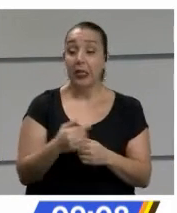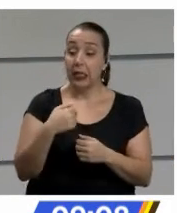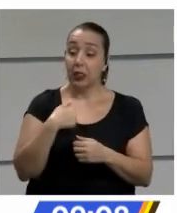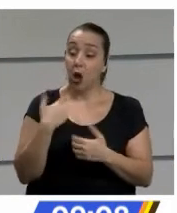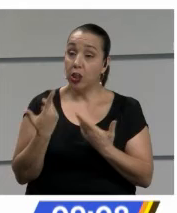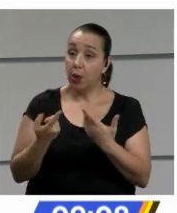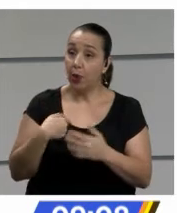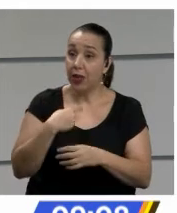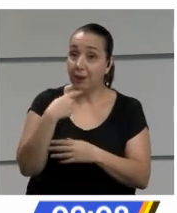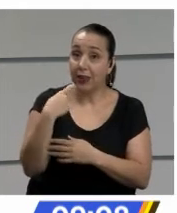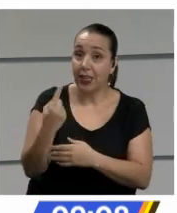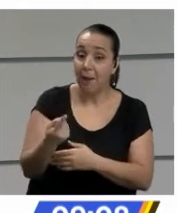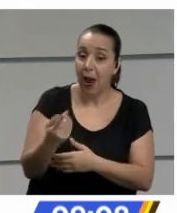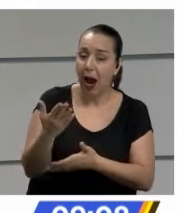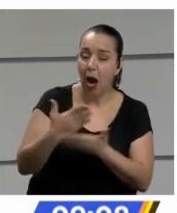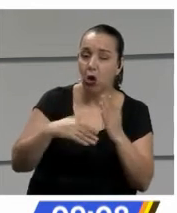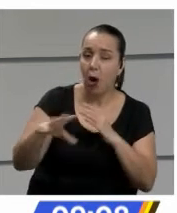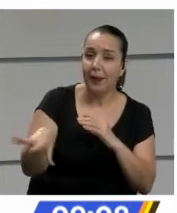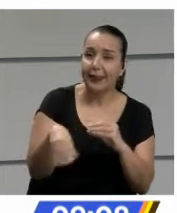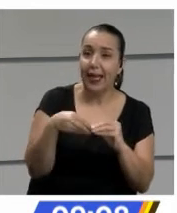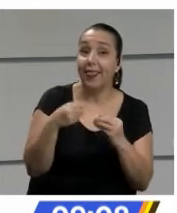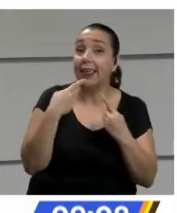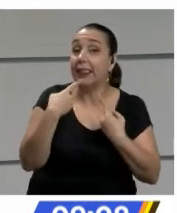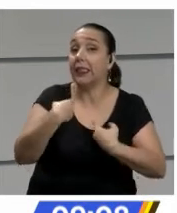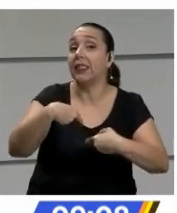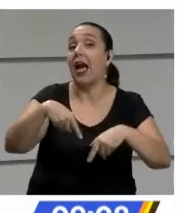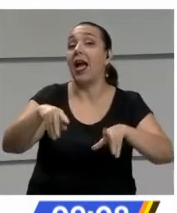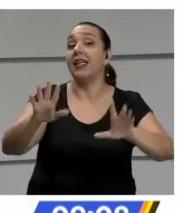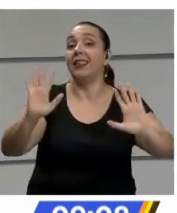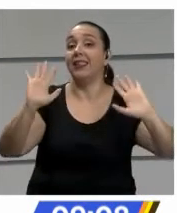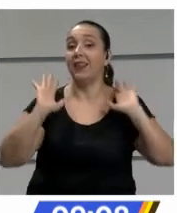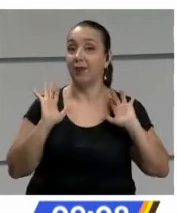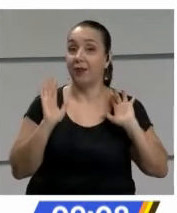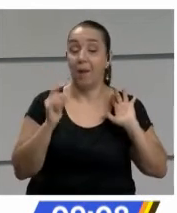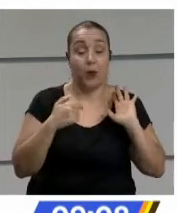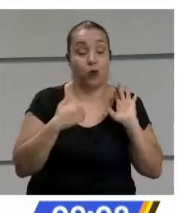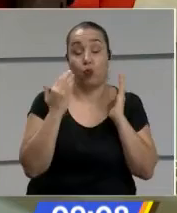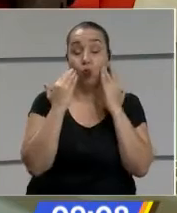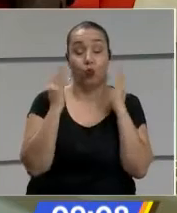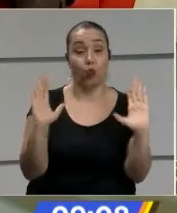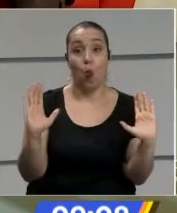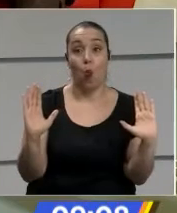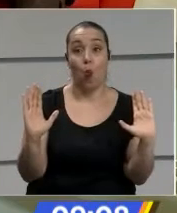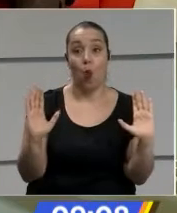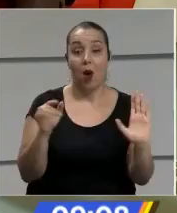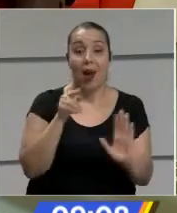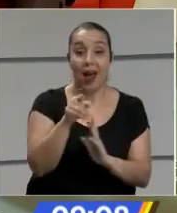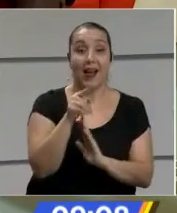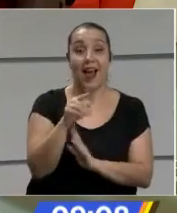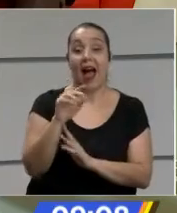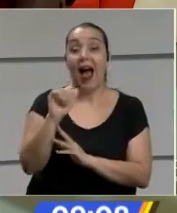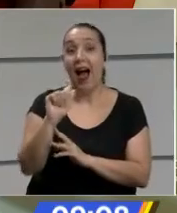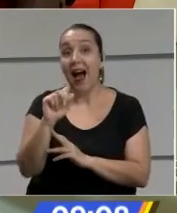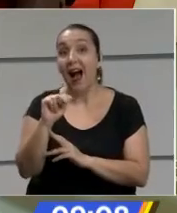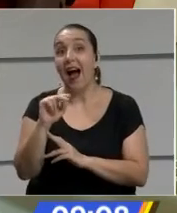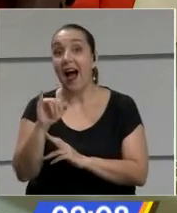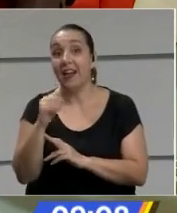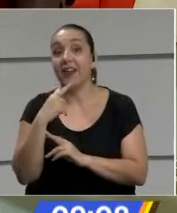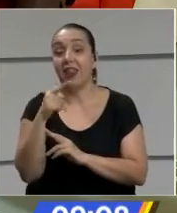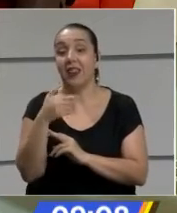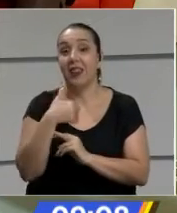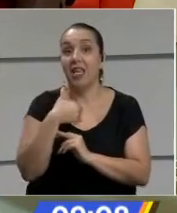aquí un aporte. Dicen, porque a mí no me consta, ajá, que Annie tiene una cuchara. No puede